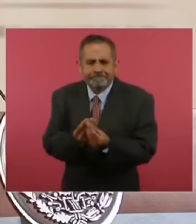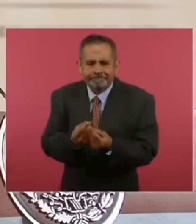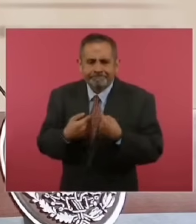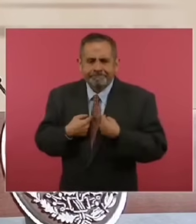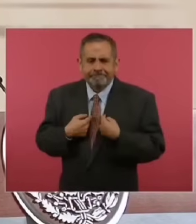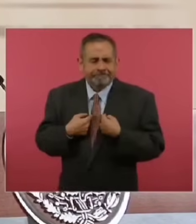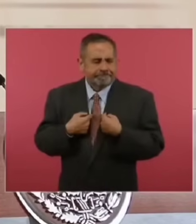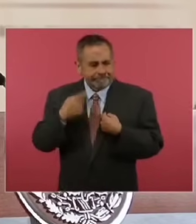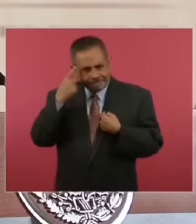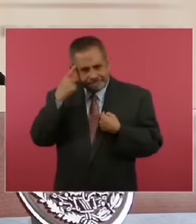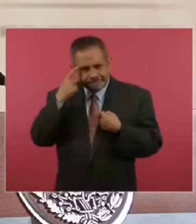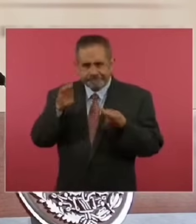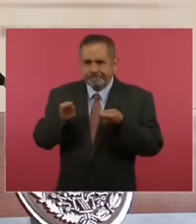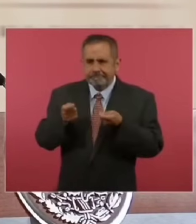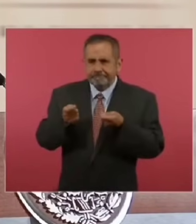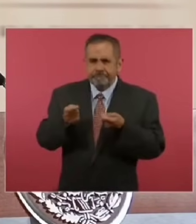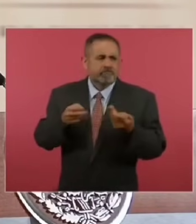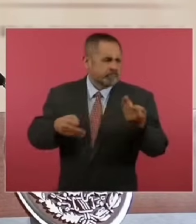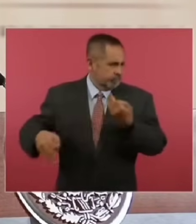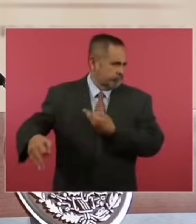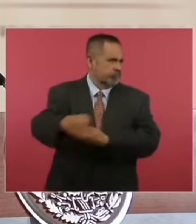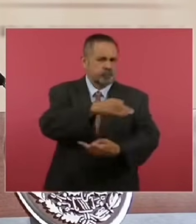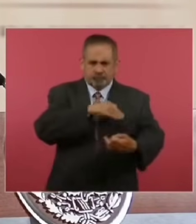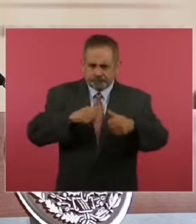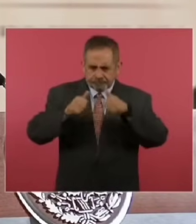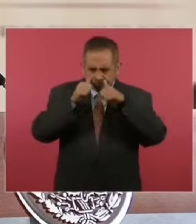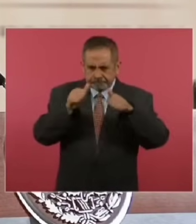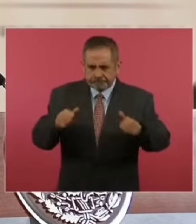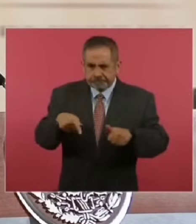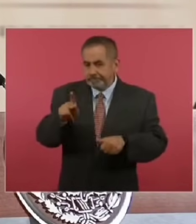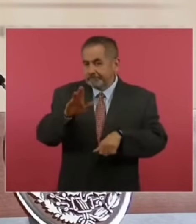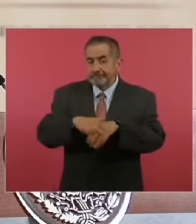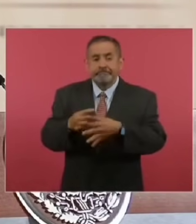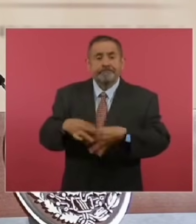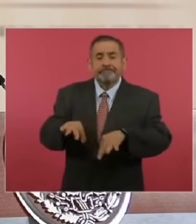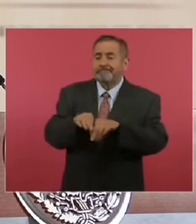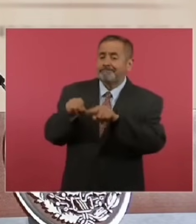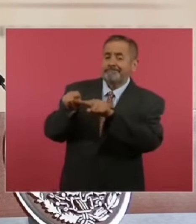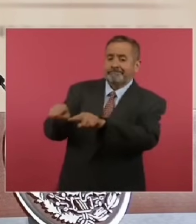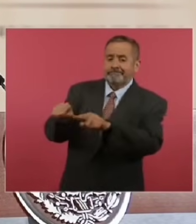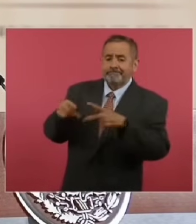se debe de gobernar? Pues con todos, pero principalmente con el pueblo.